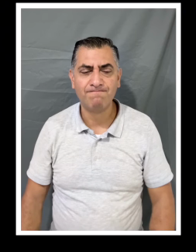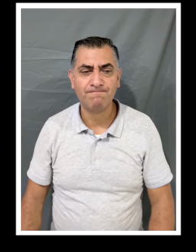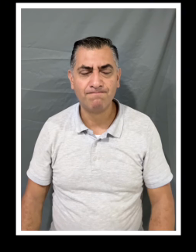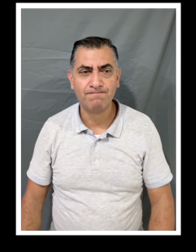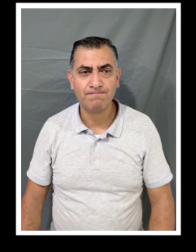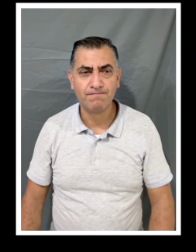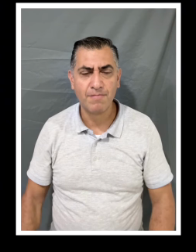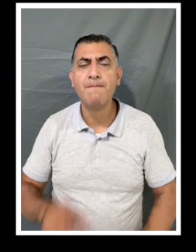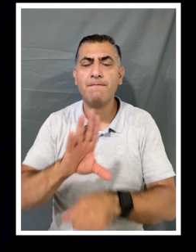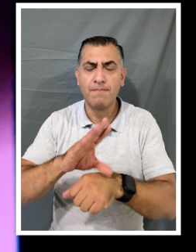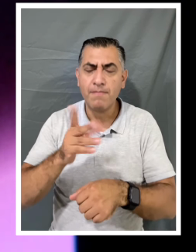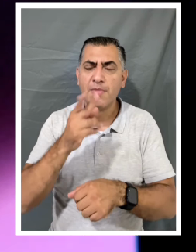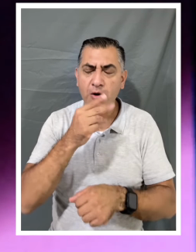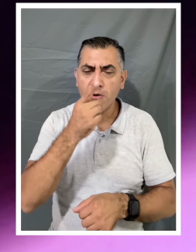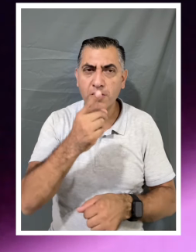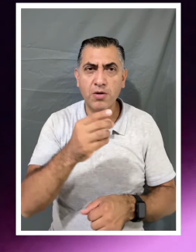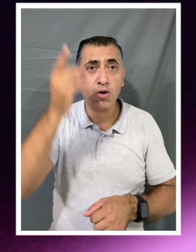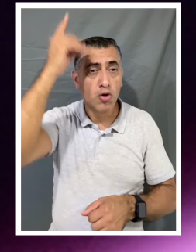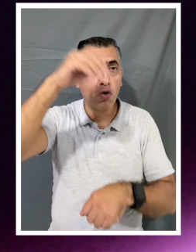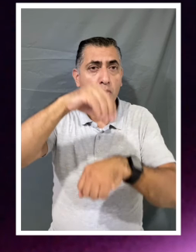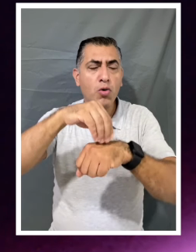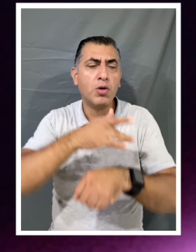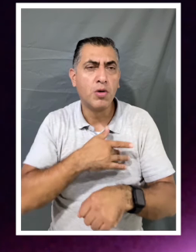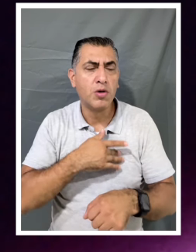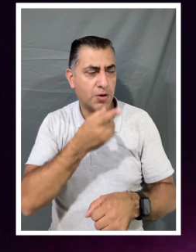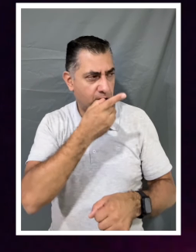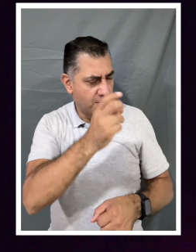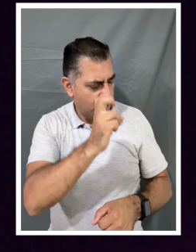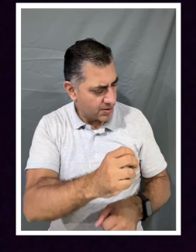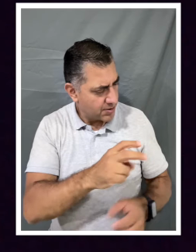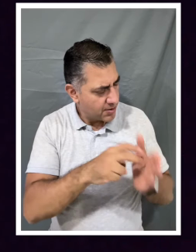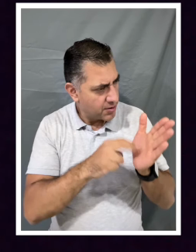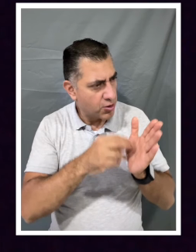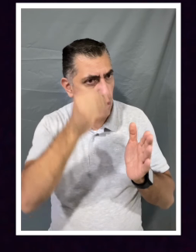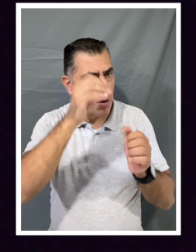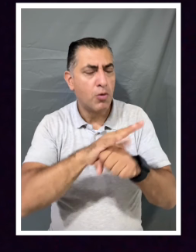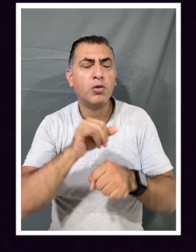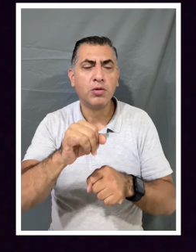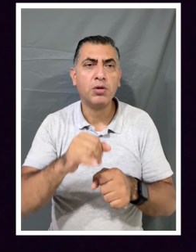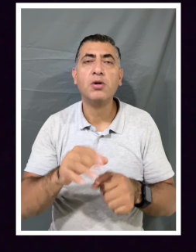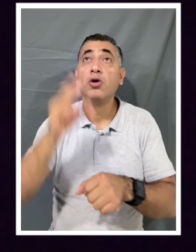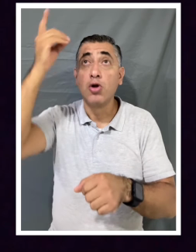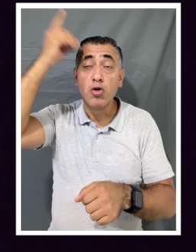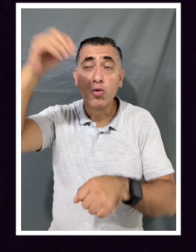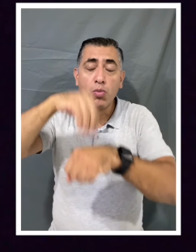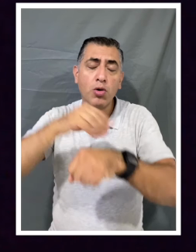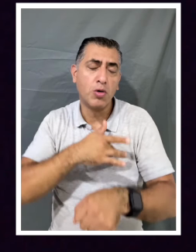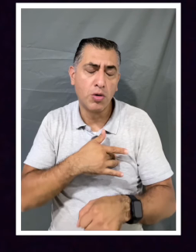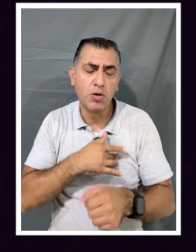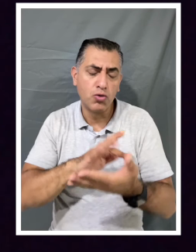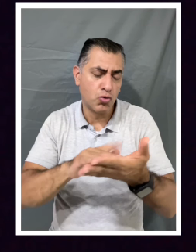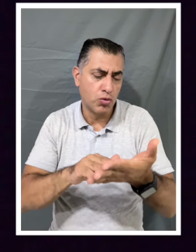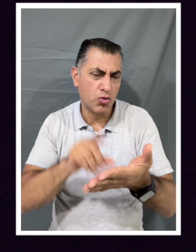frase Mejor di algo como Oye Dios puso en mi corazón que te compartiera este versículo y que orara por ti Oye Dios puso en mi corazón que